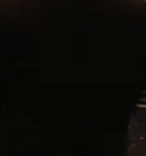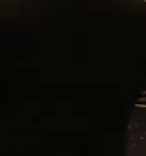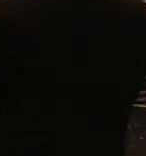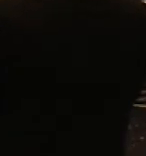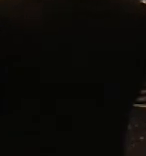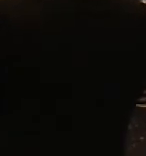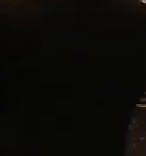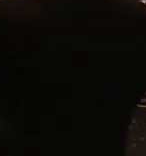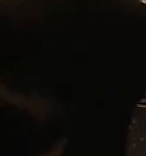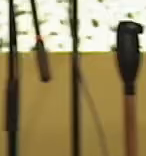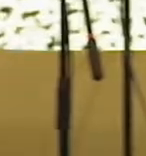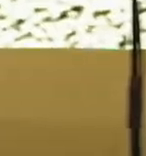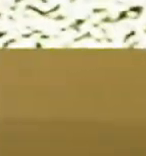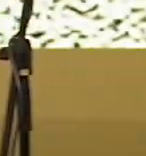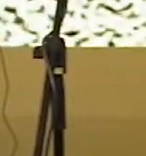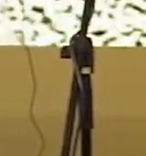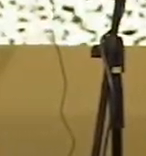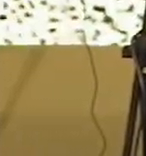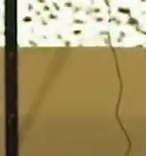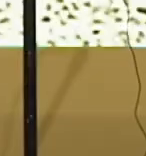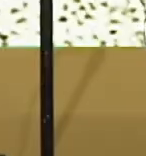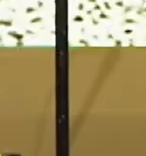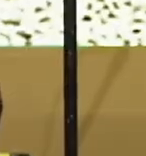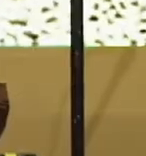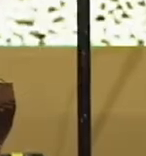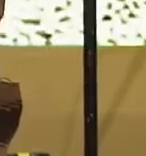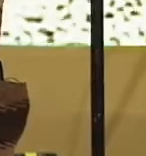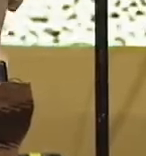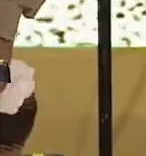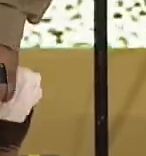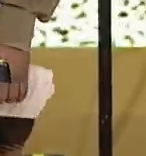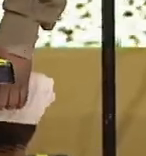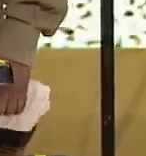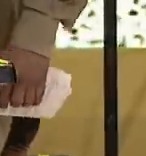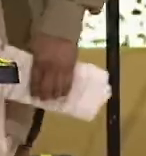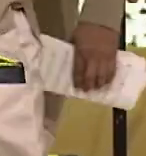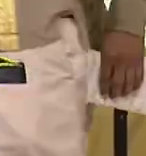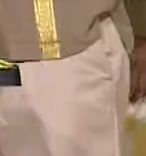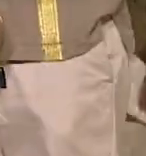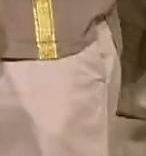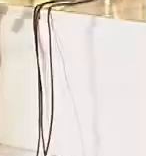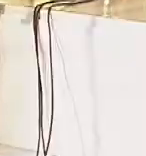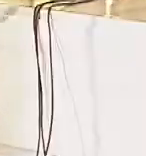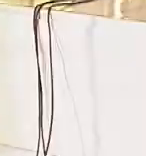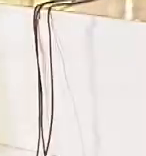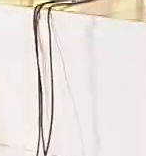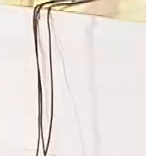Wilber Hernández. ¿Cómo es? Ya le digo todos los apellidos de todo el mundo. Del Carmen de